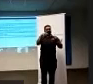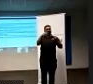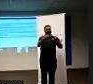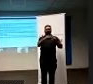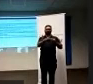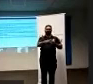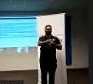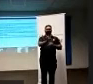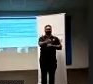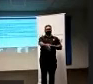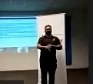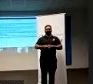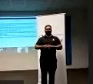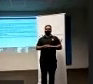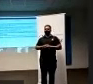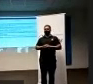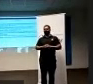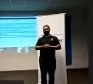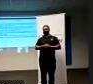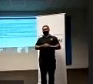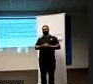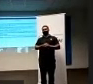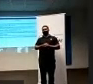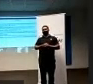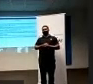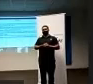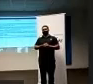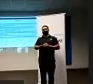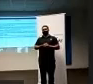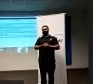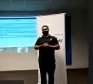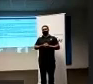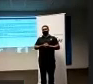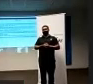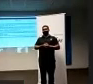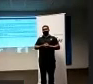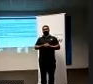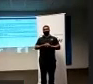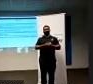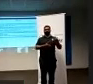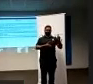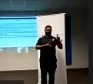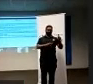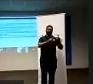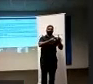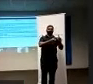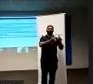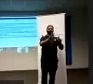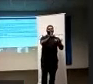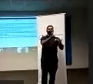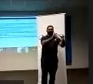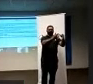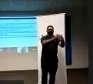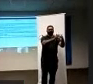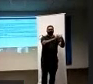la eficacia, se llevó a cabo un estudio en donde enrolaron 30.300 pacientes durante una mediana de 92 días en cuanto a